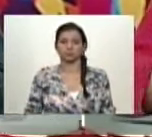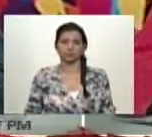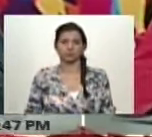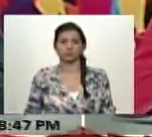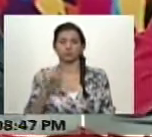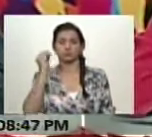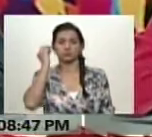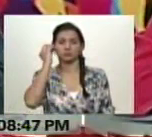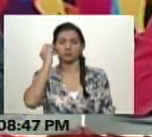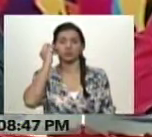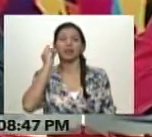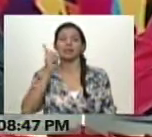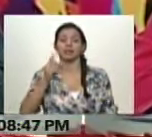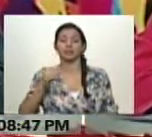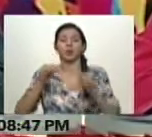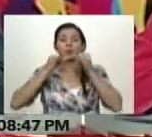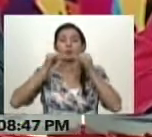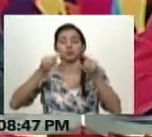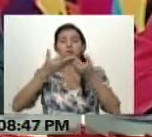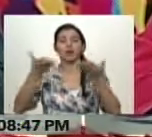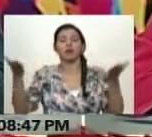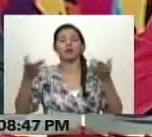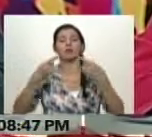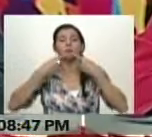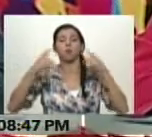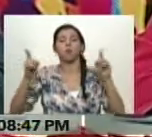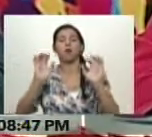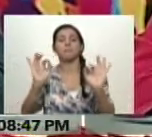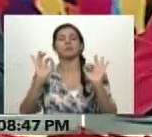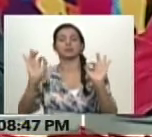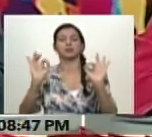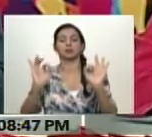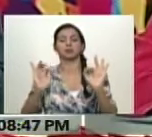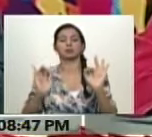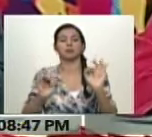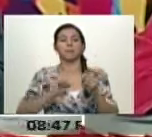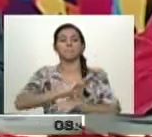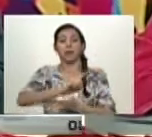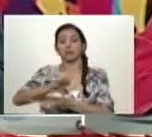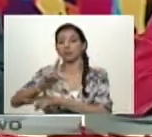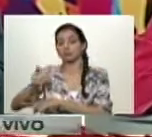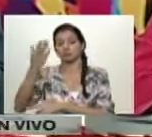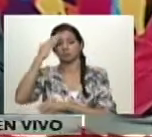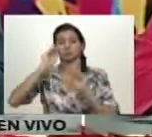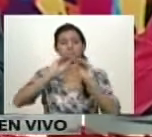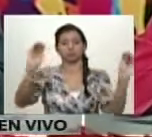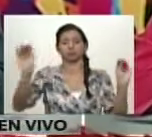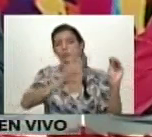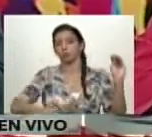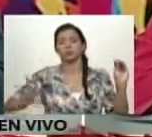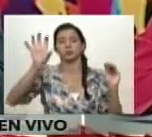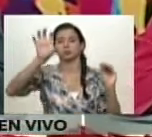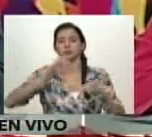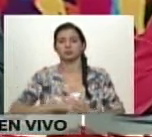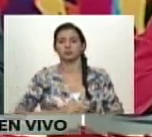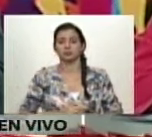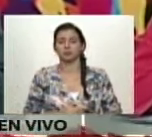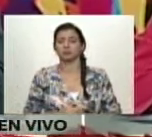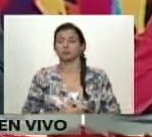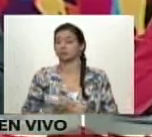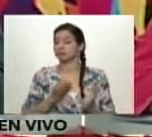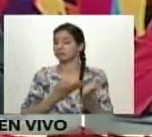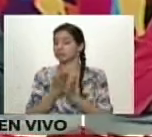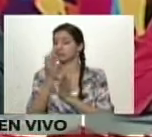un boletín político especial con estas instrucciones de fiel